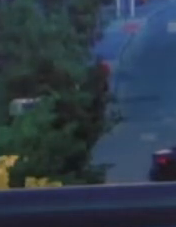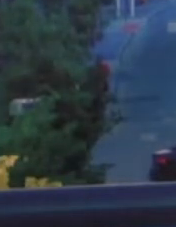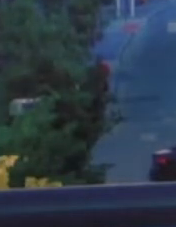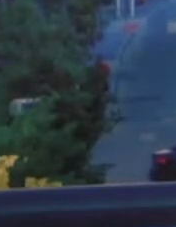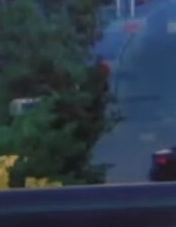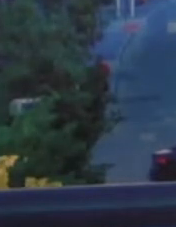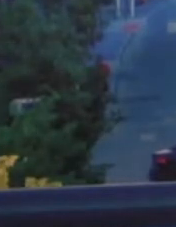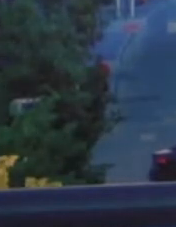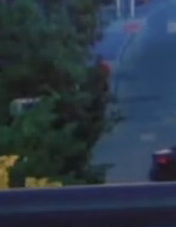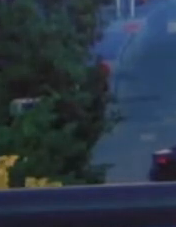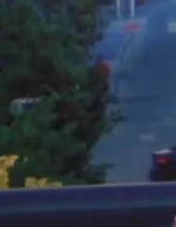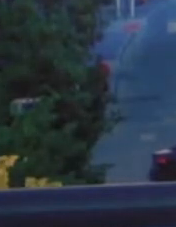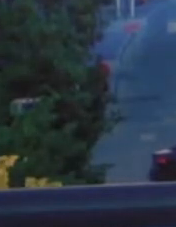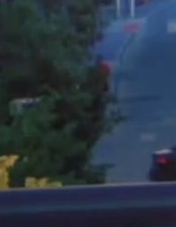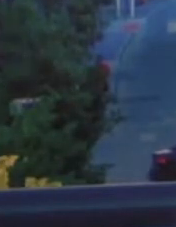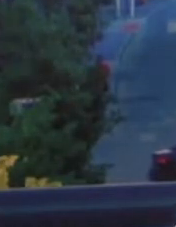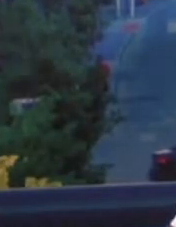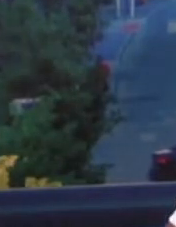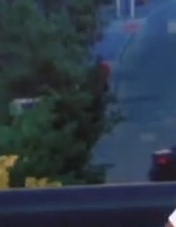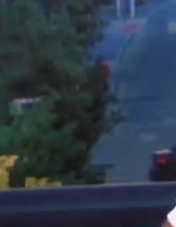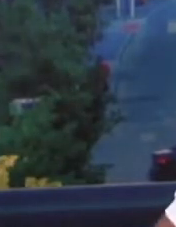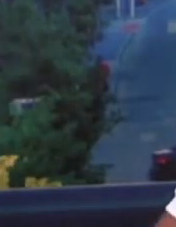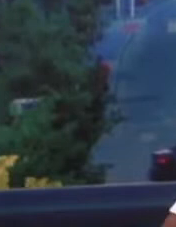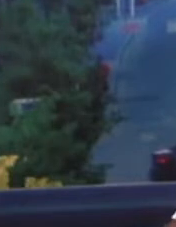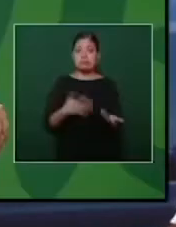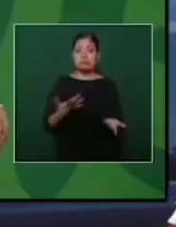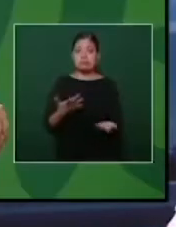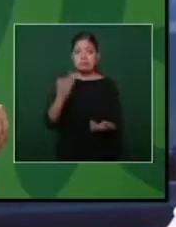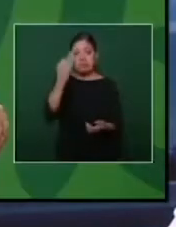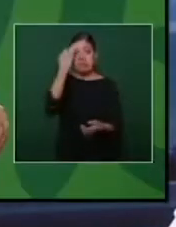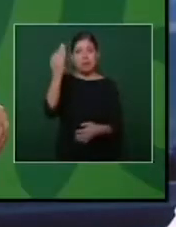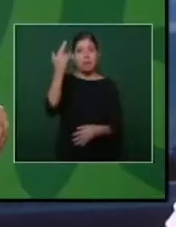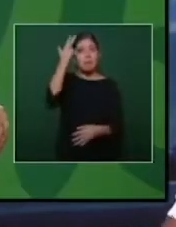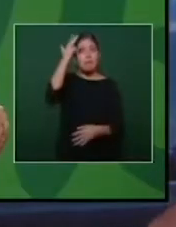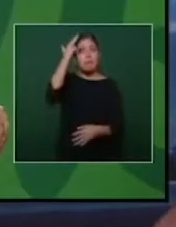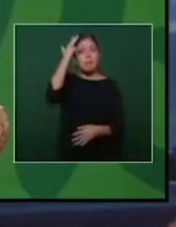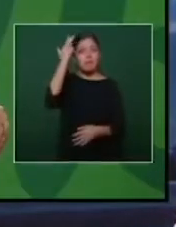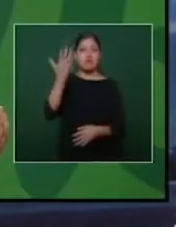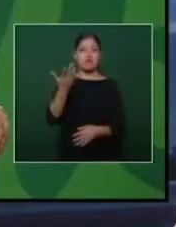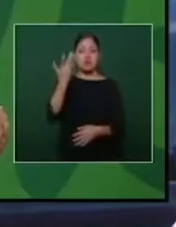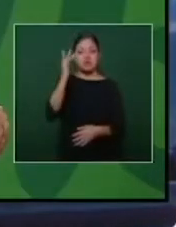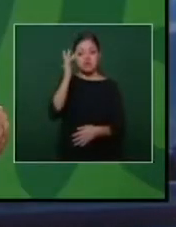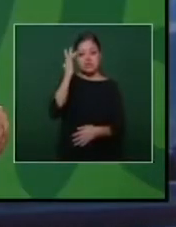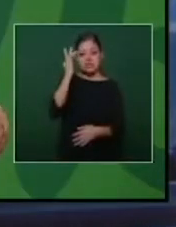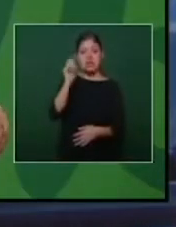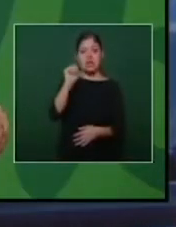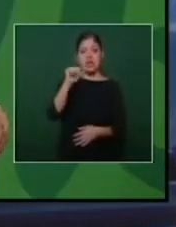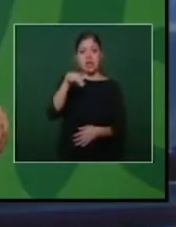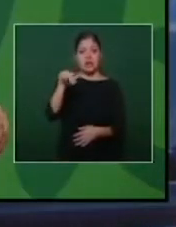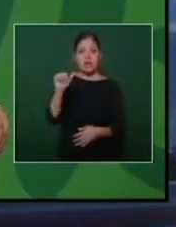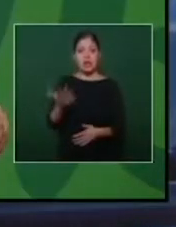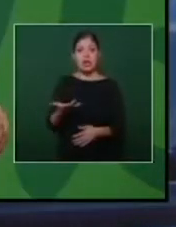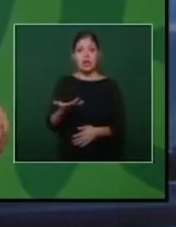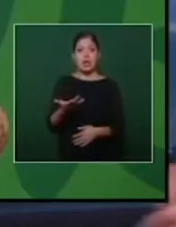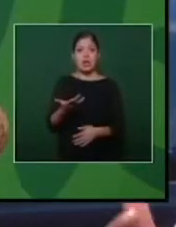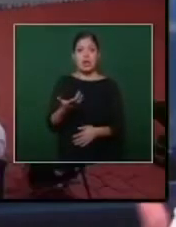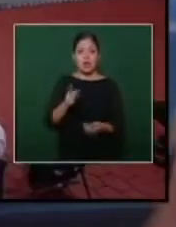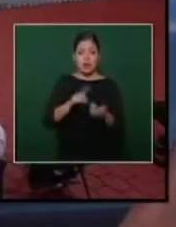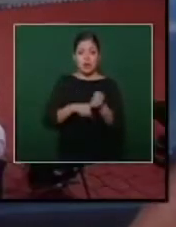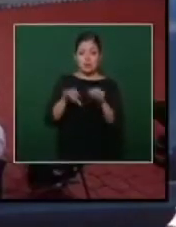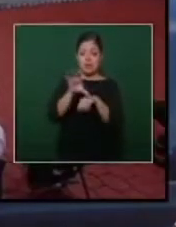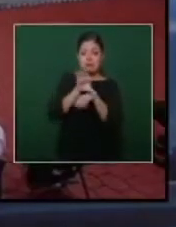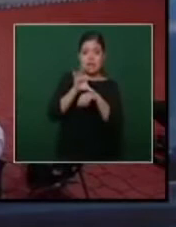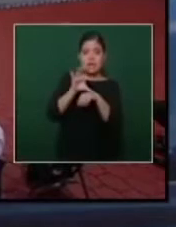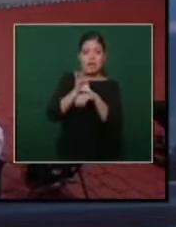traidor a la patria, que en vez de defender a nuestro país, de defender a México, defiendan los intereses de países